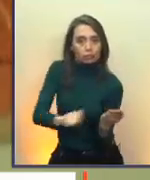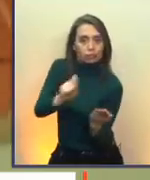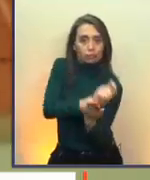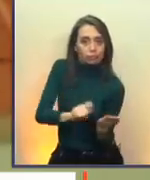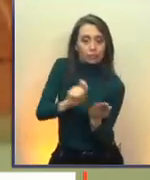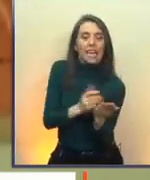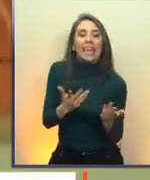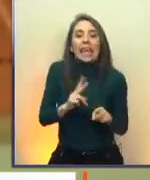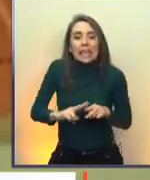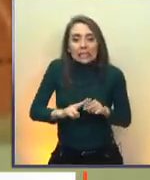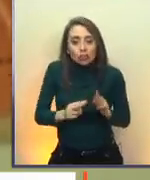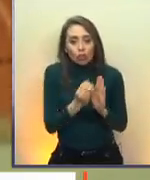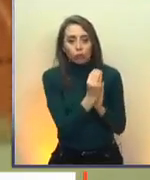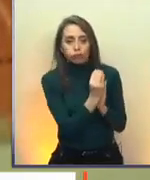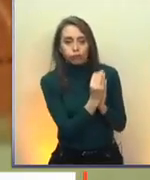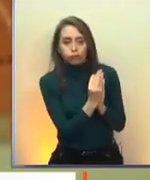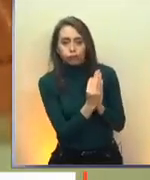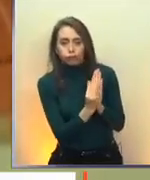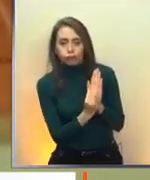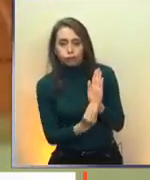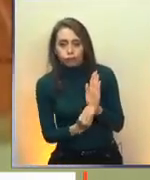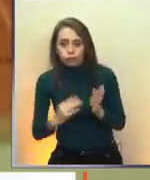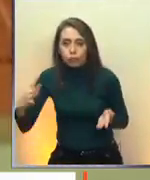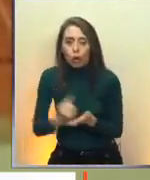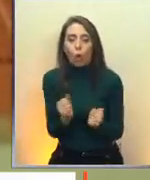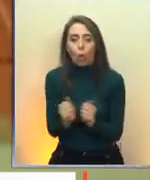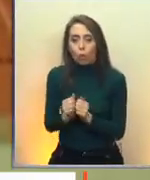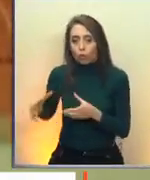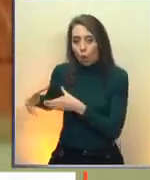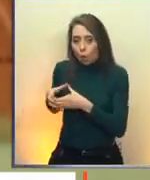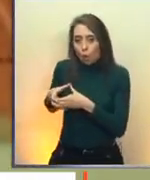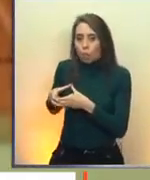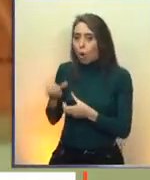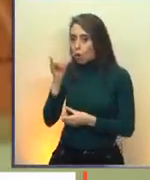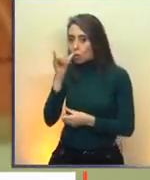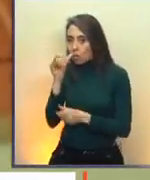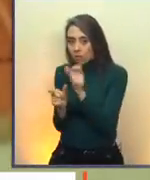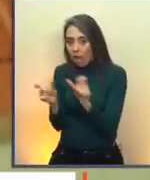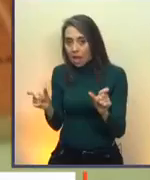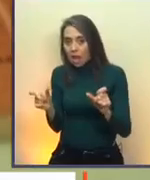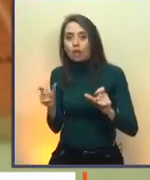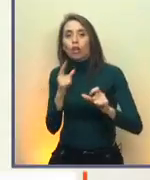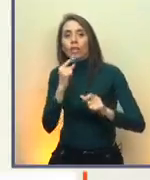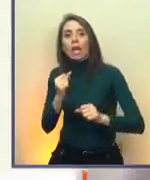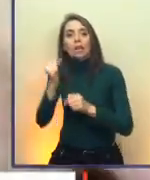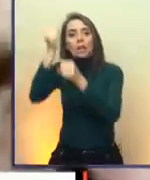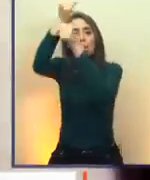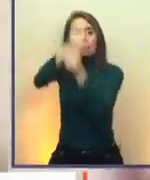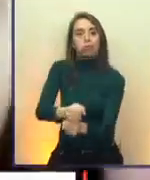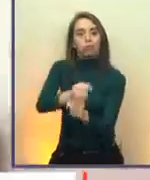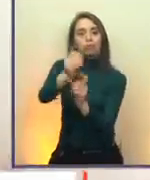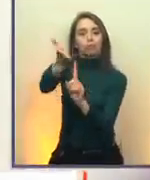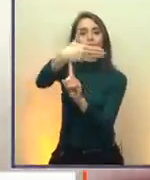pasos que dio para conquistar, junto a una expedición italiana, el Polo Norte.